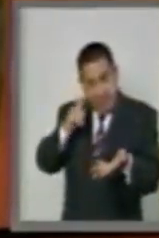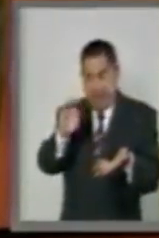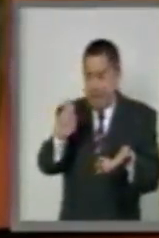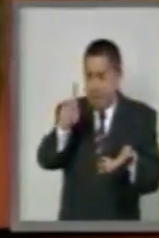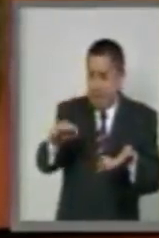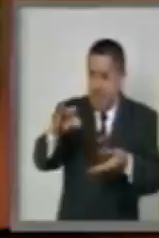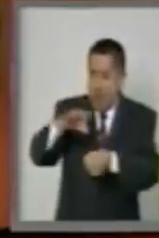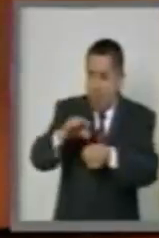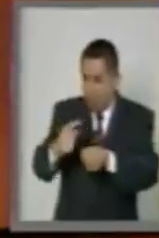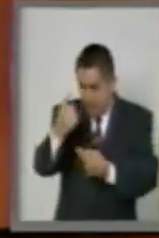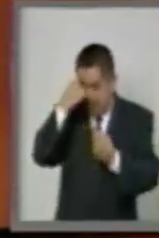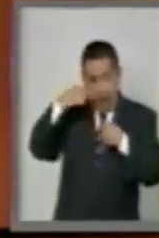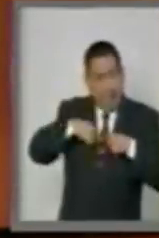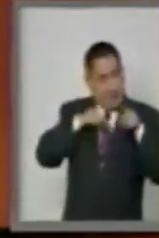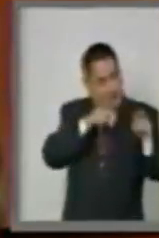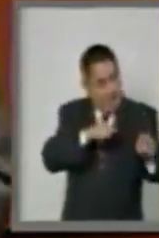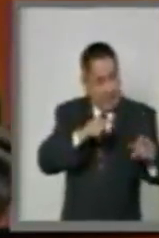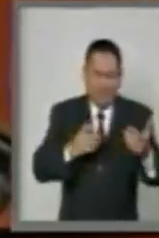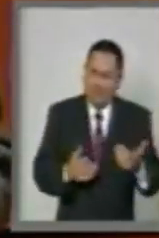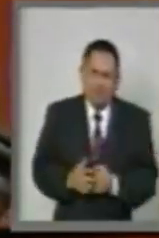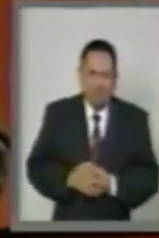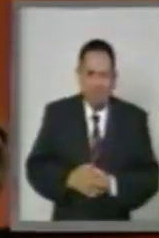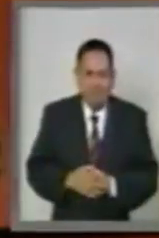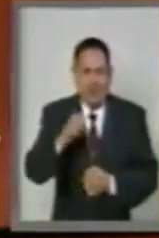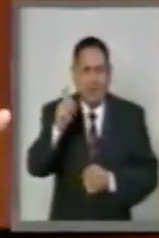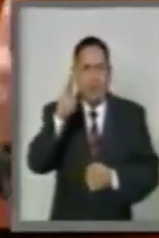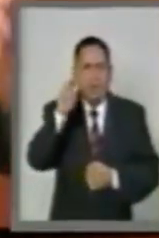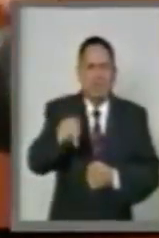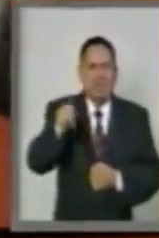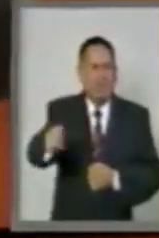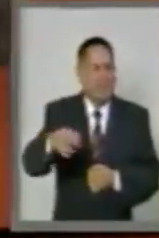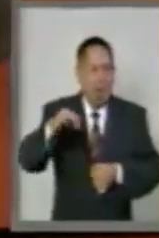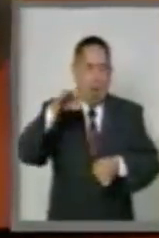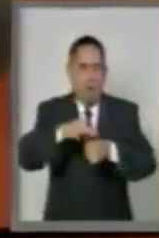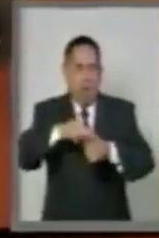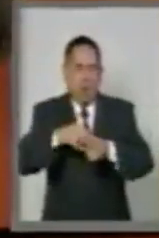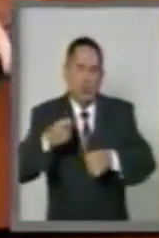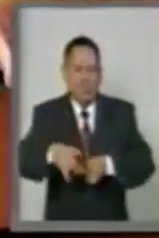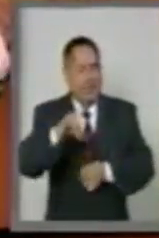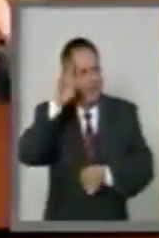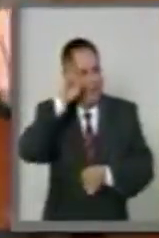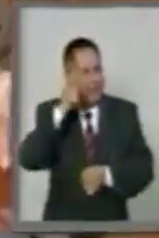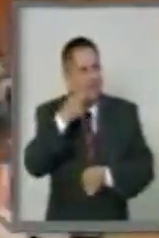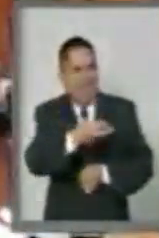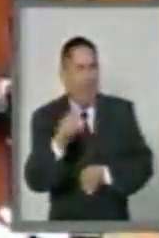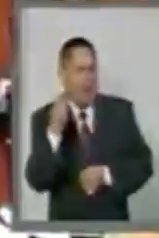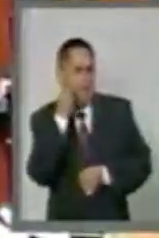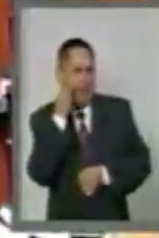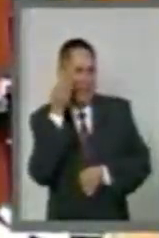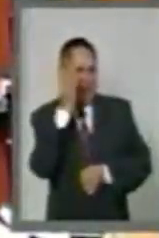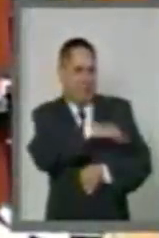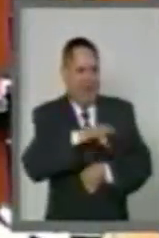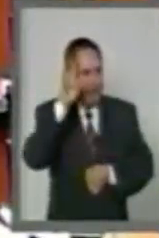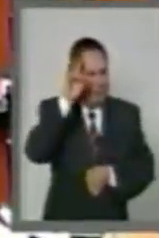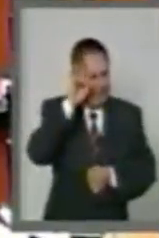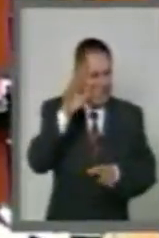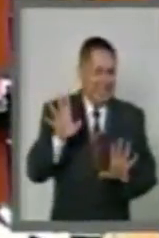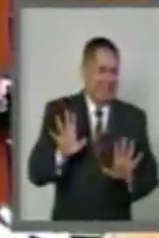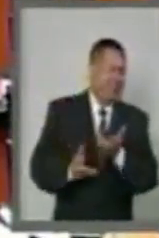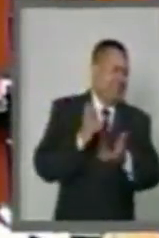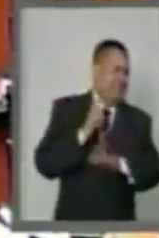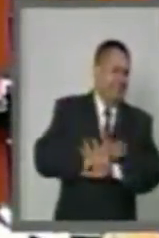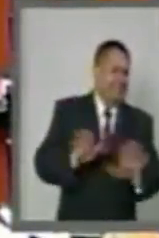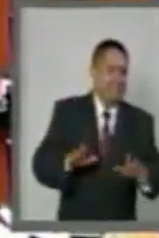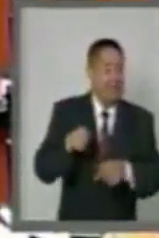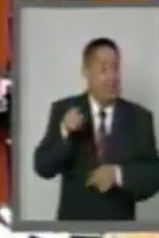vote por usted? El voto de Peña Nieto es el voto del diablo, es el beso del diablo. Es el presidente